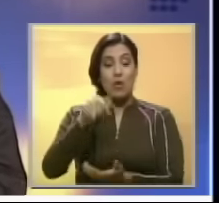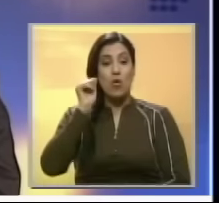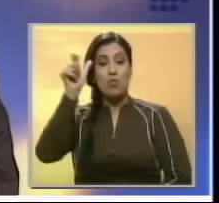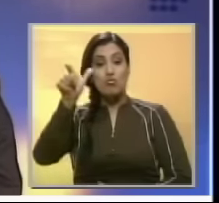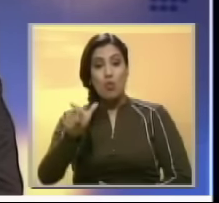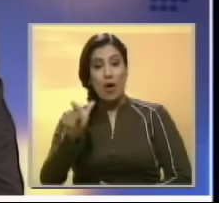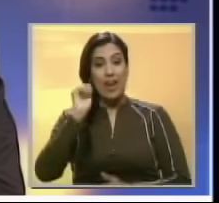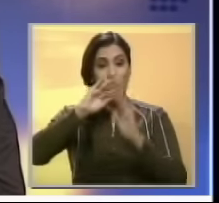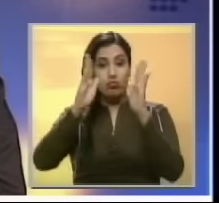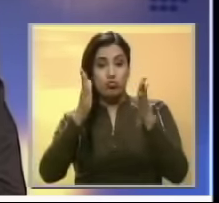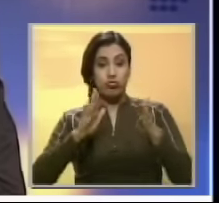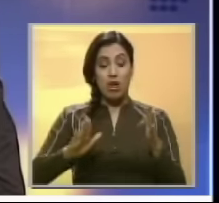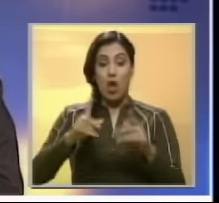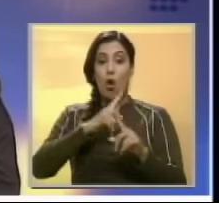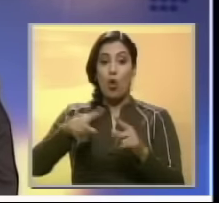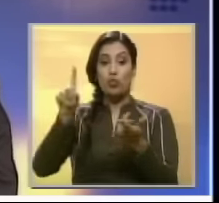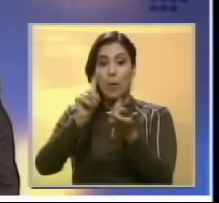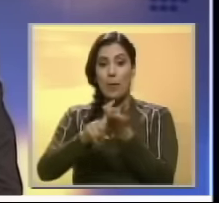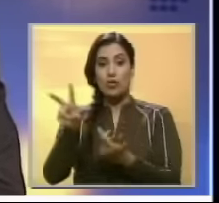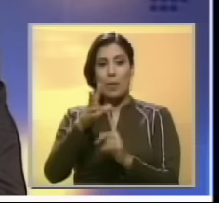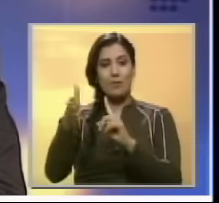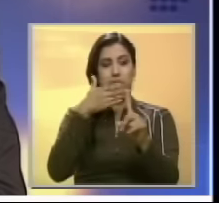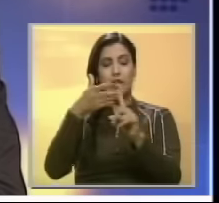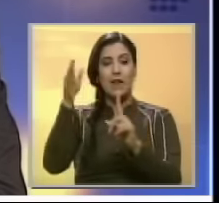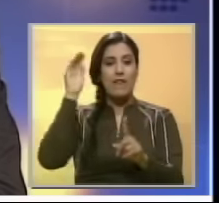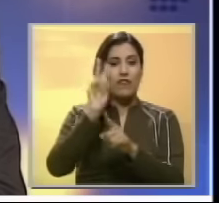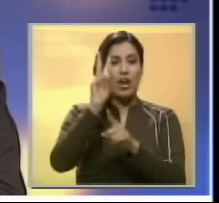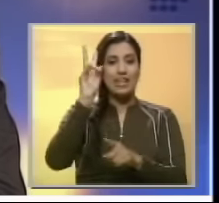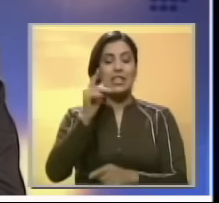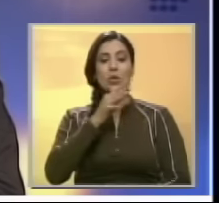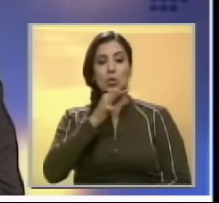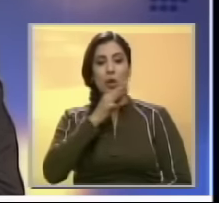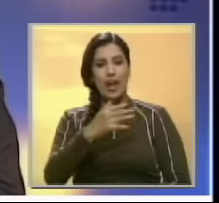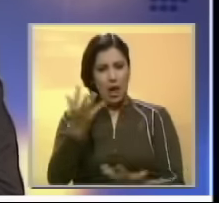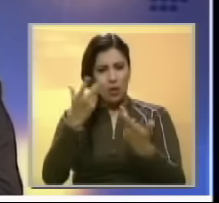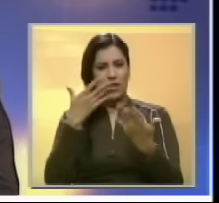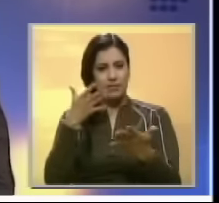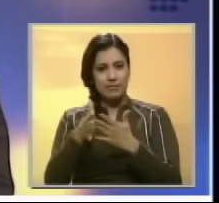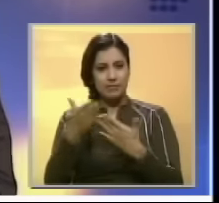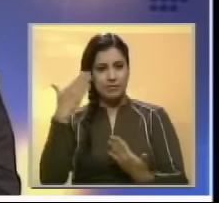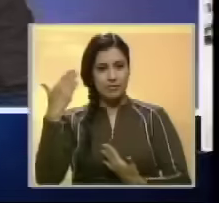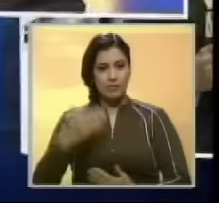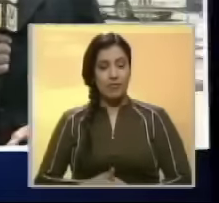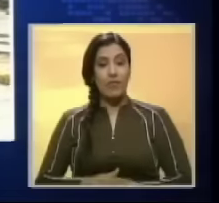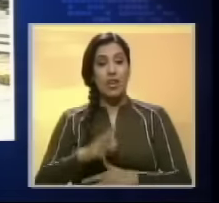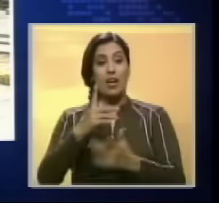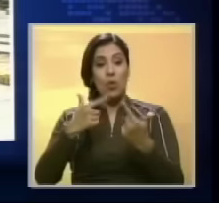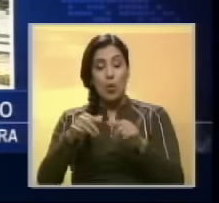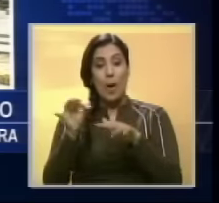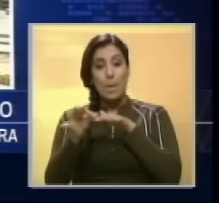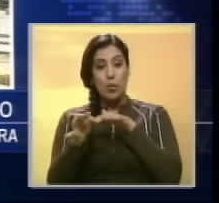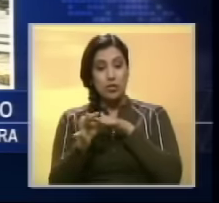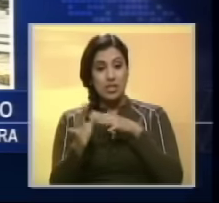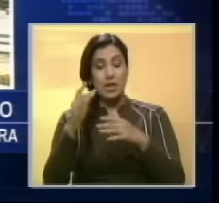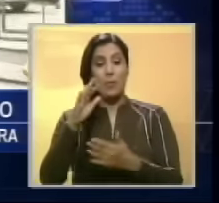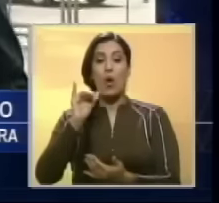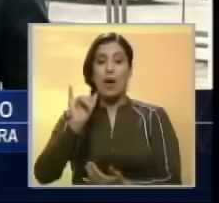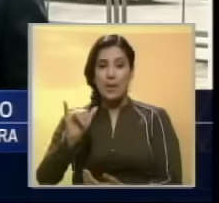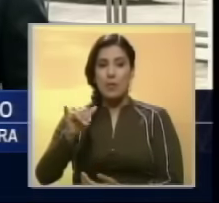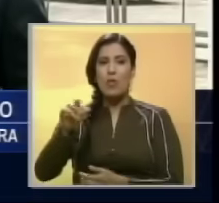venezolana Diosa Canales y su esposo por agredir a su suegra randolfo blanco nos trae los detalles el hecho ocurrió en el municipio naguanagua